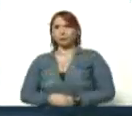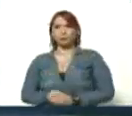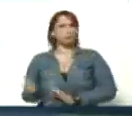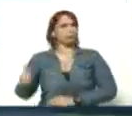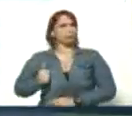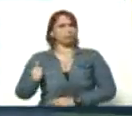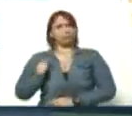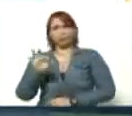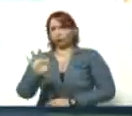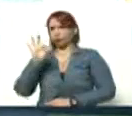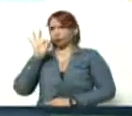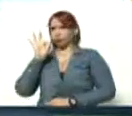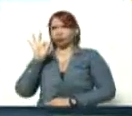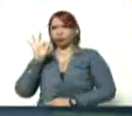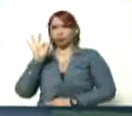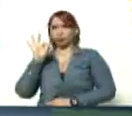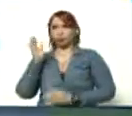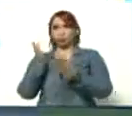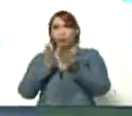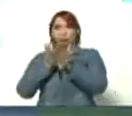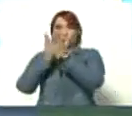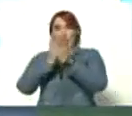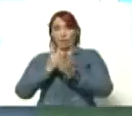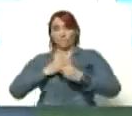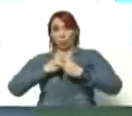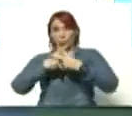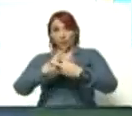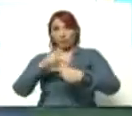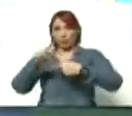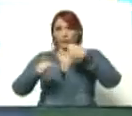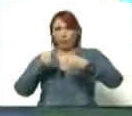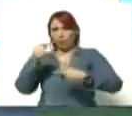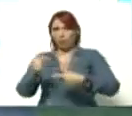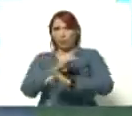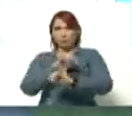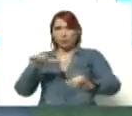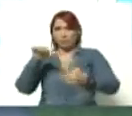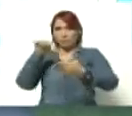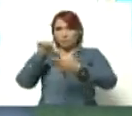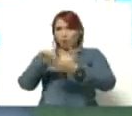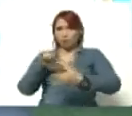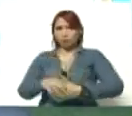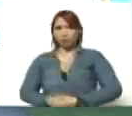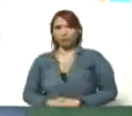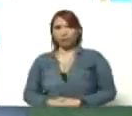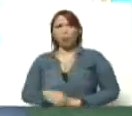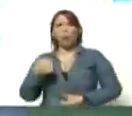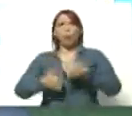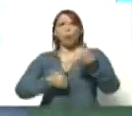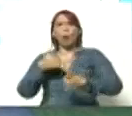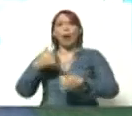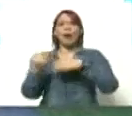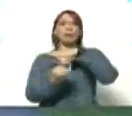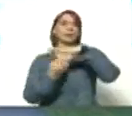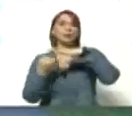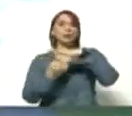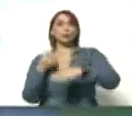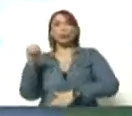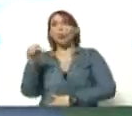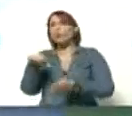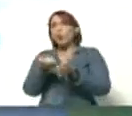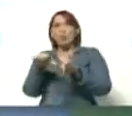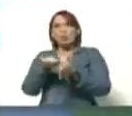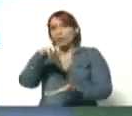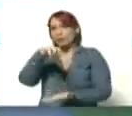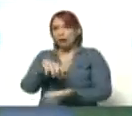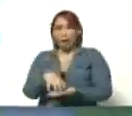nuestra preferencia que queramos estudiar por vocación. Luego de esto vamos a seleccionar el tipo de institución o núcleo en el estado